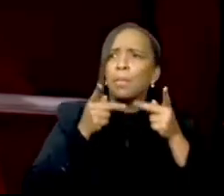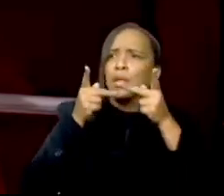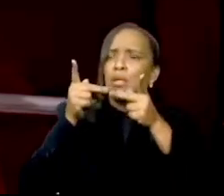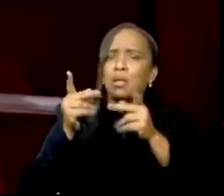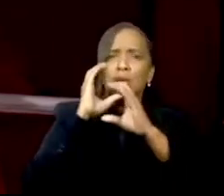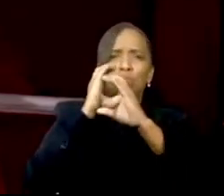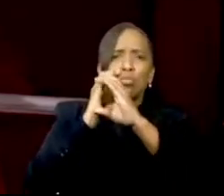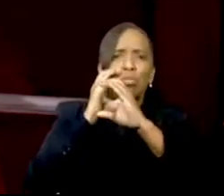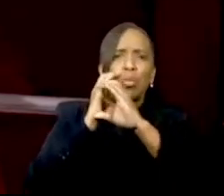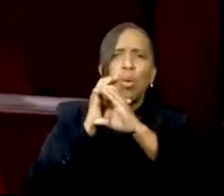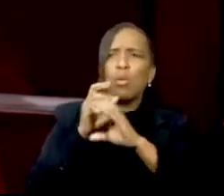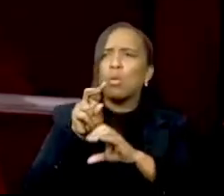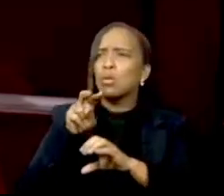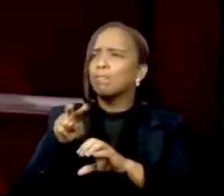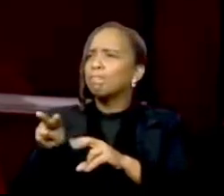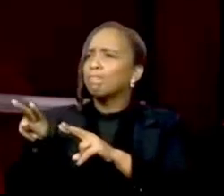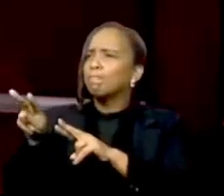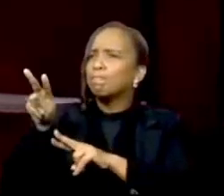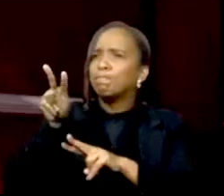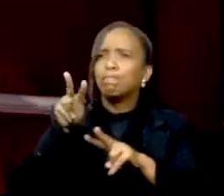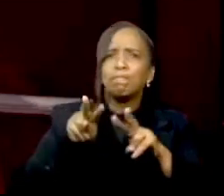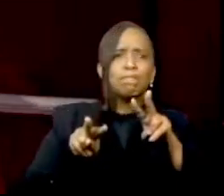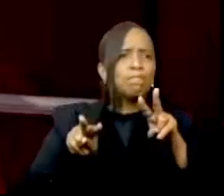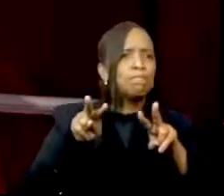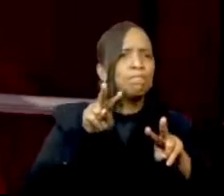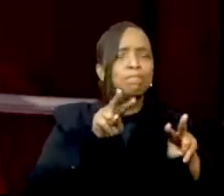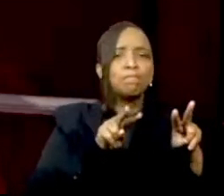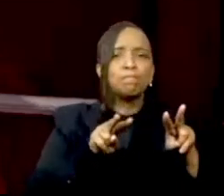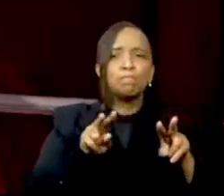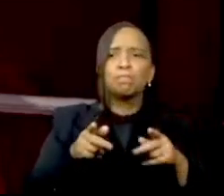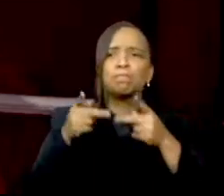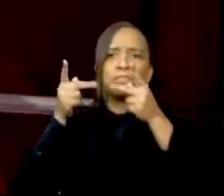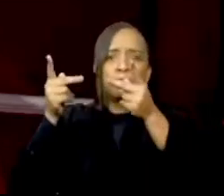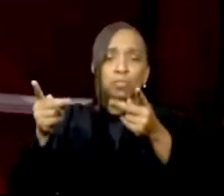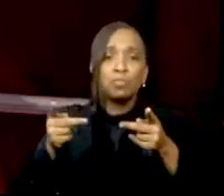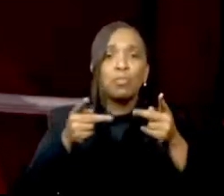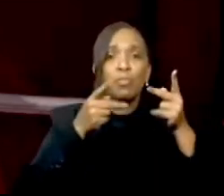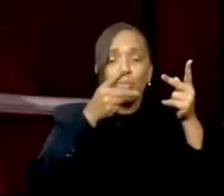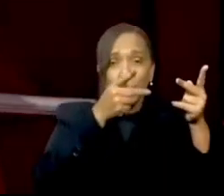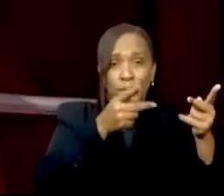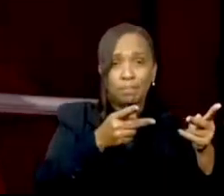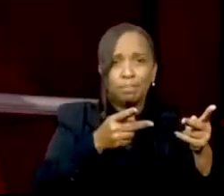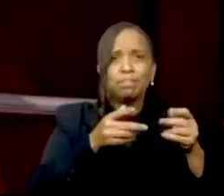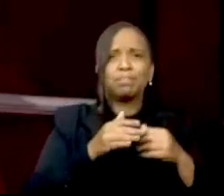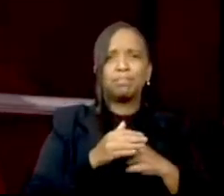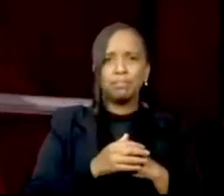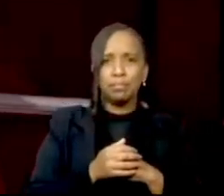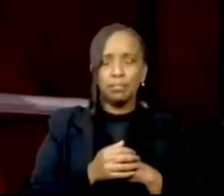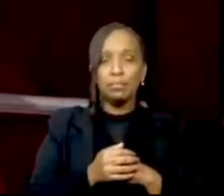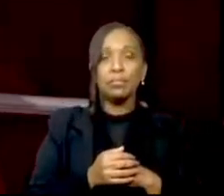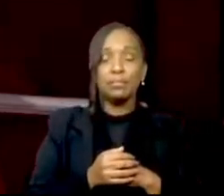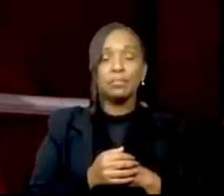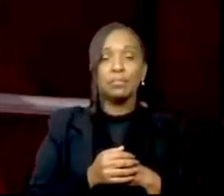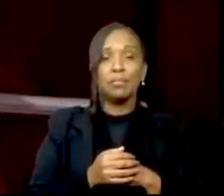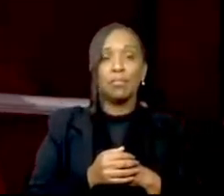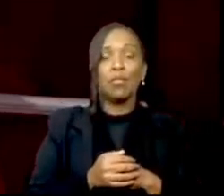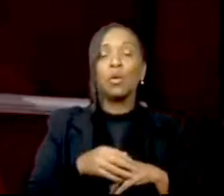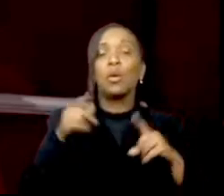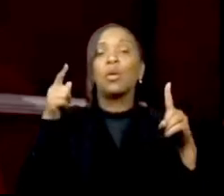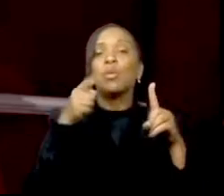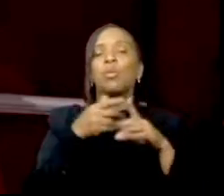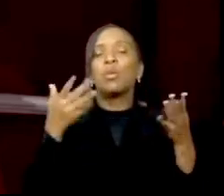la democracia para intentar paralizar ese proyecto autoritario